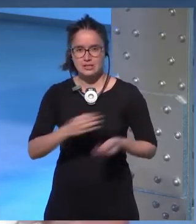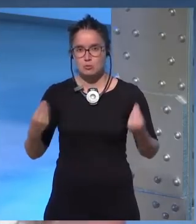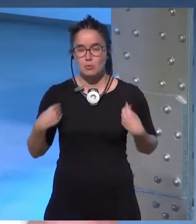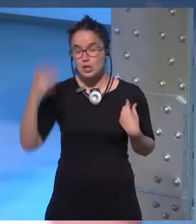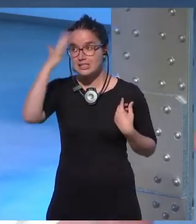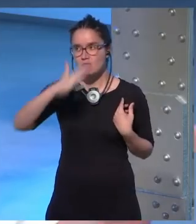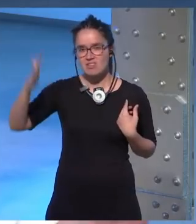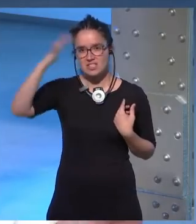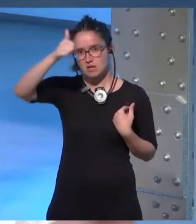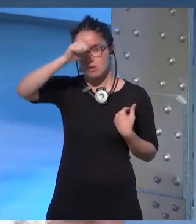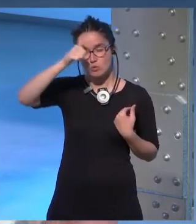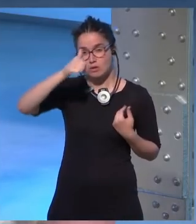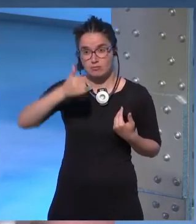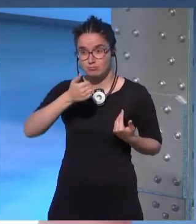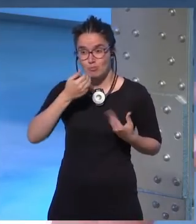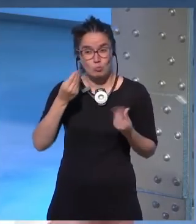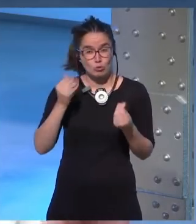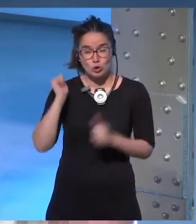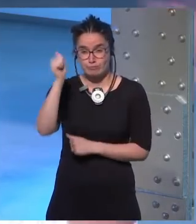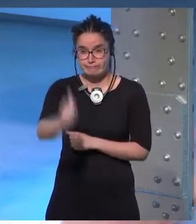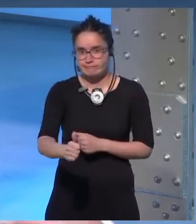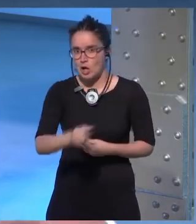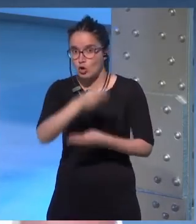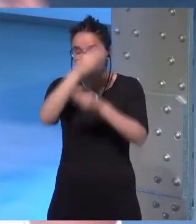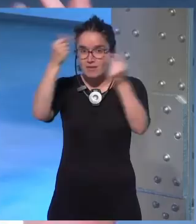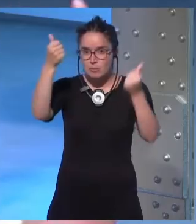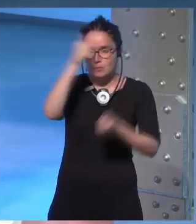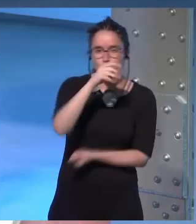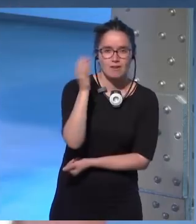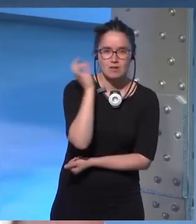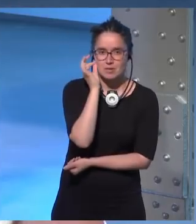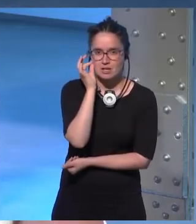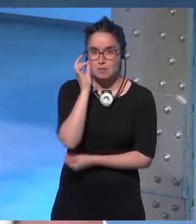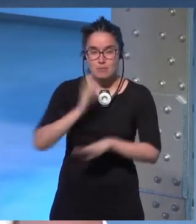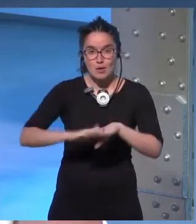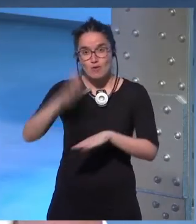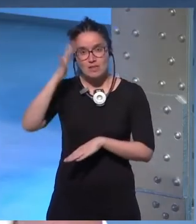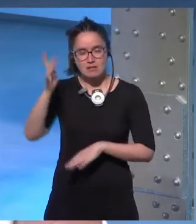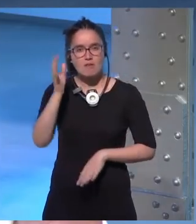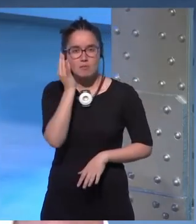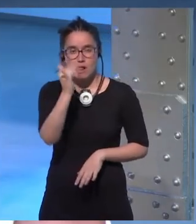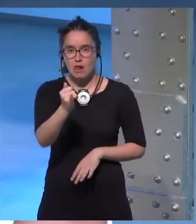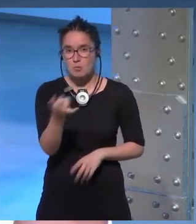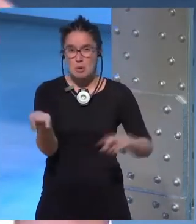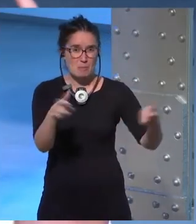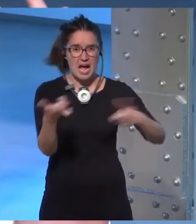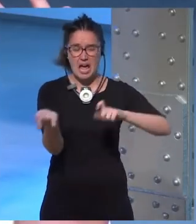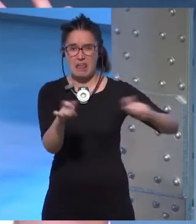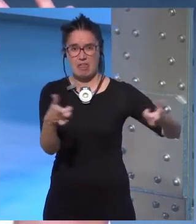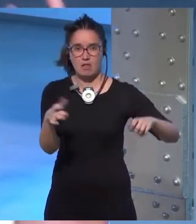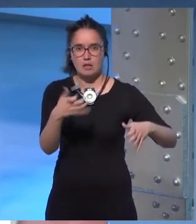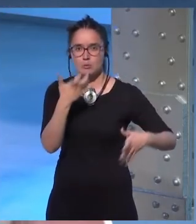estas fantasías masculinas tanto tiempo que nos olvidamos de que hay fantasías femeninas que son muy semejantes